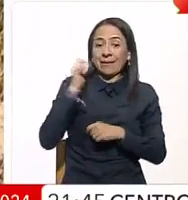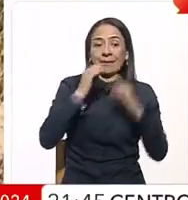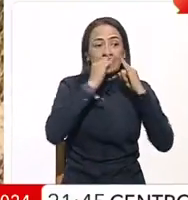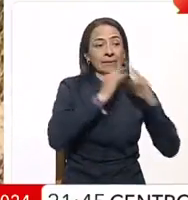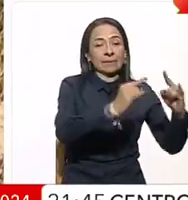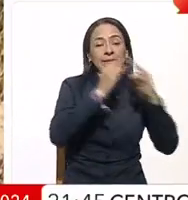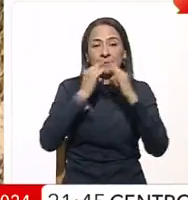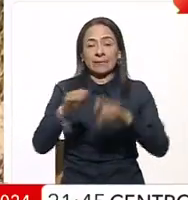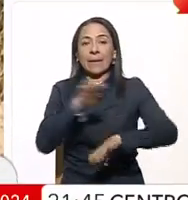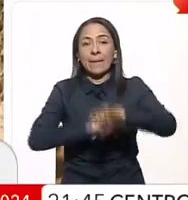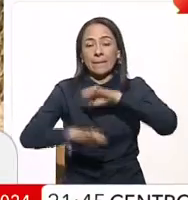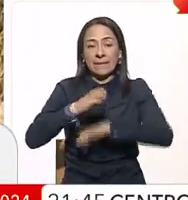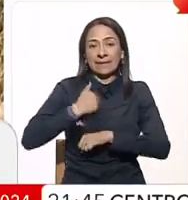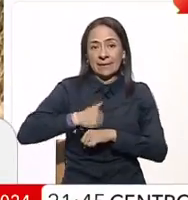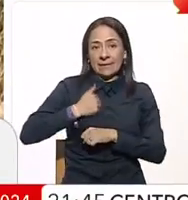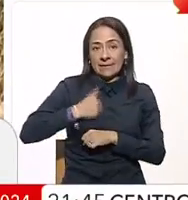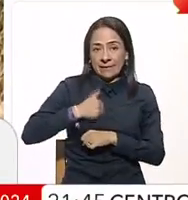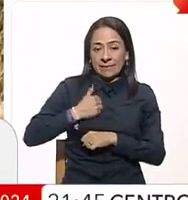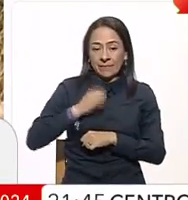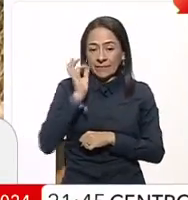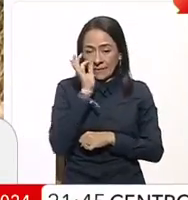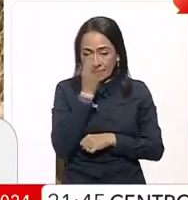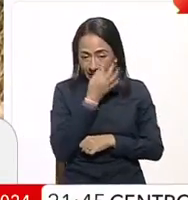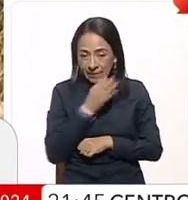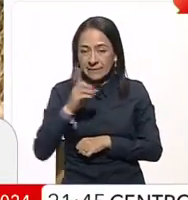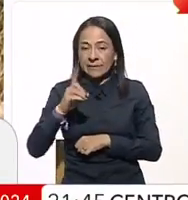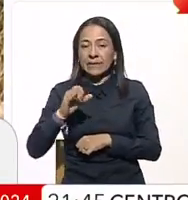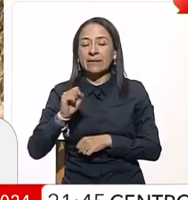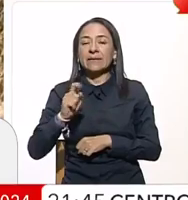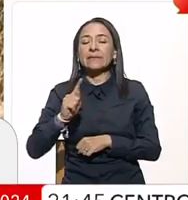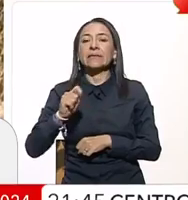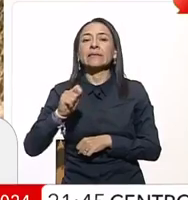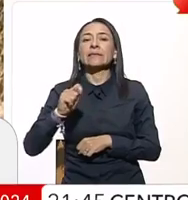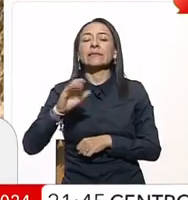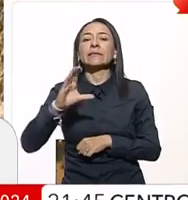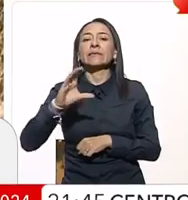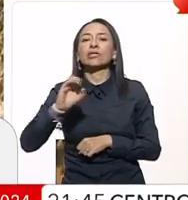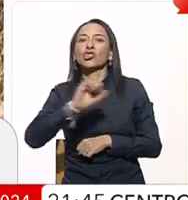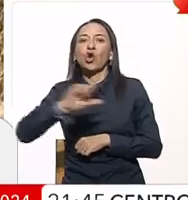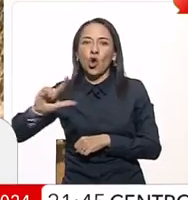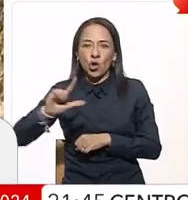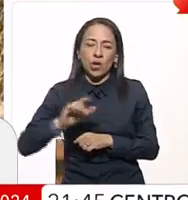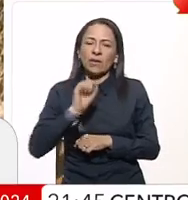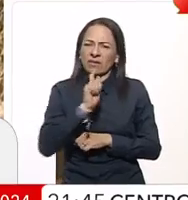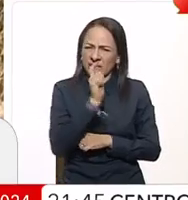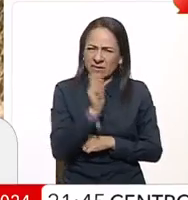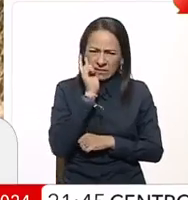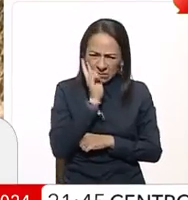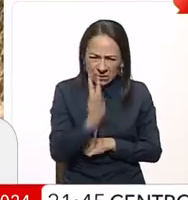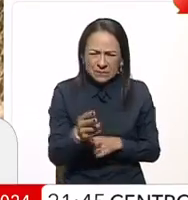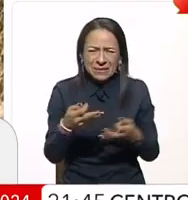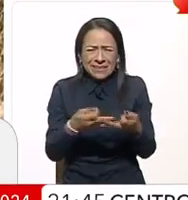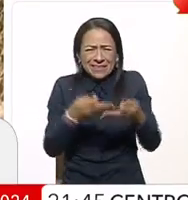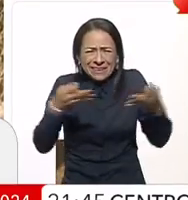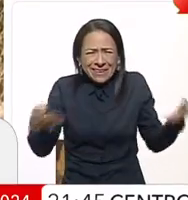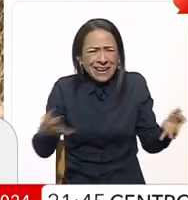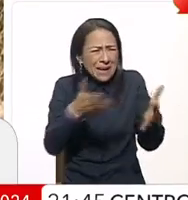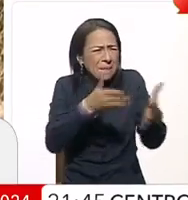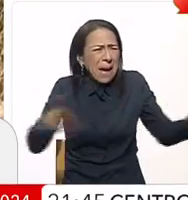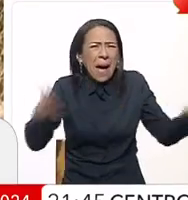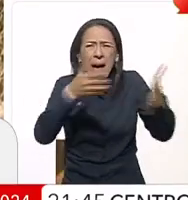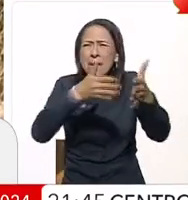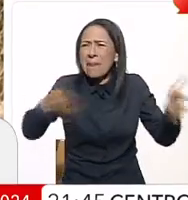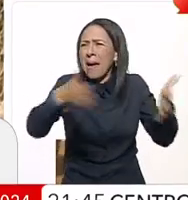la empresa canadiense Fresas Driscoll. Como ustedes pueden ver, son hectáreas y hectáreas de